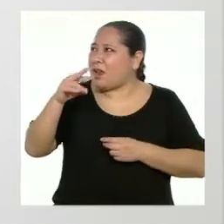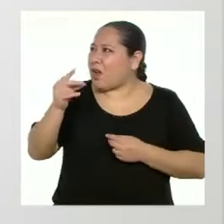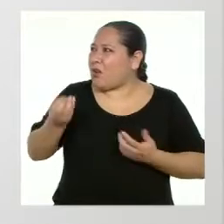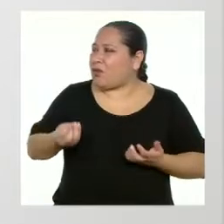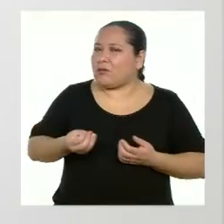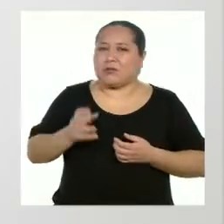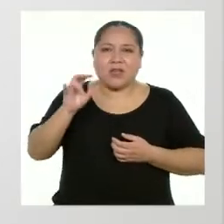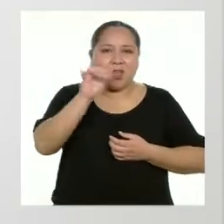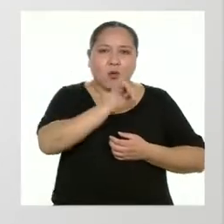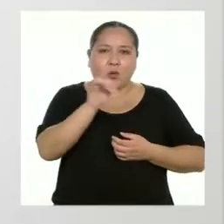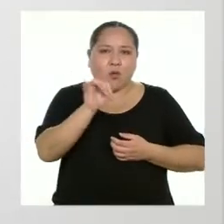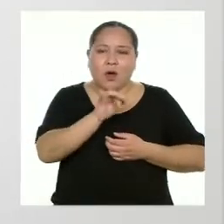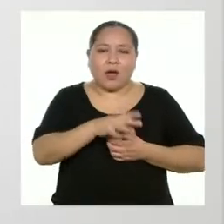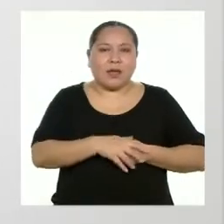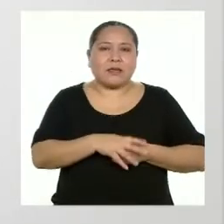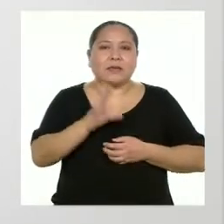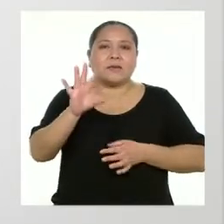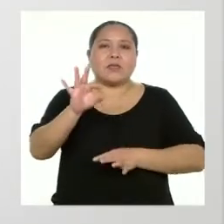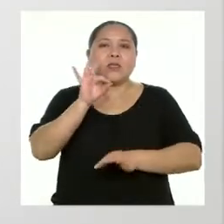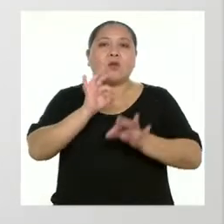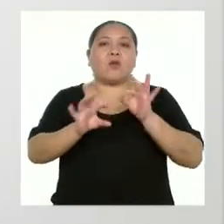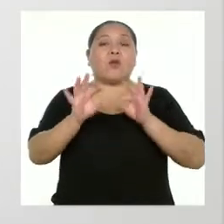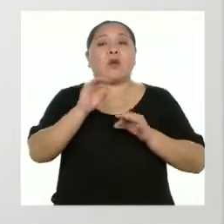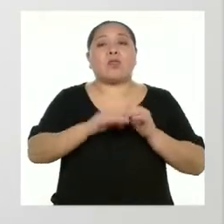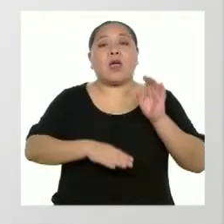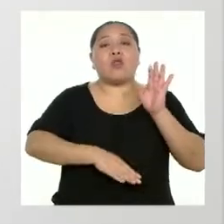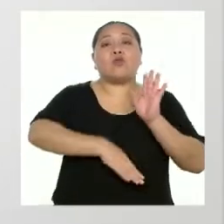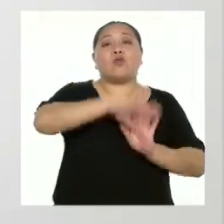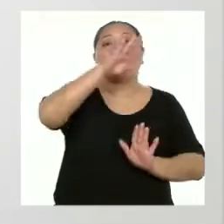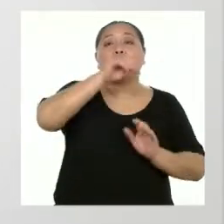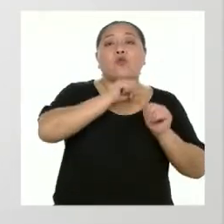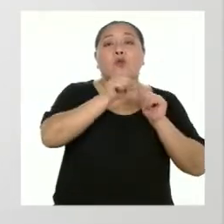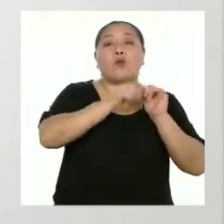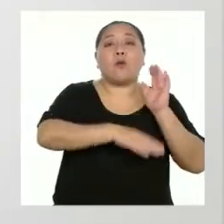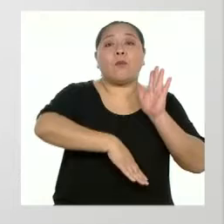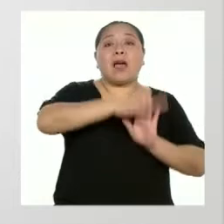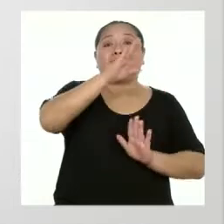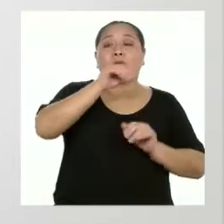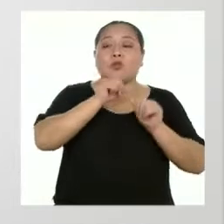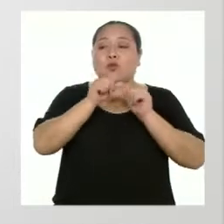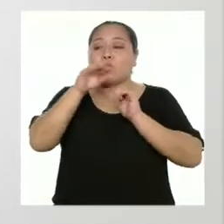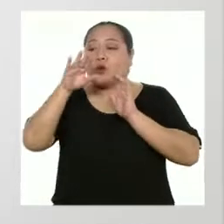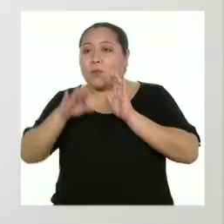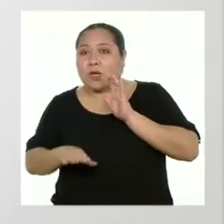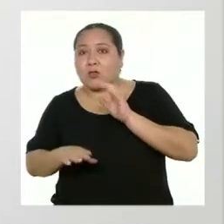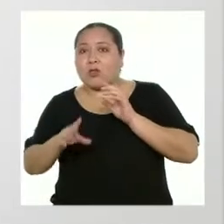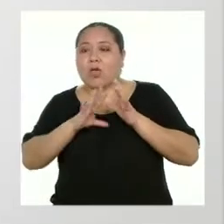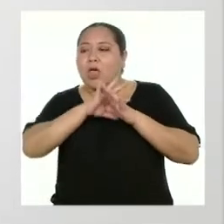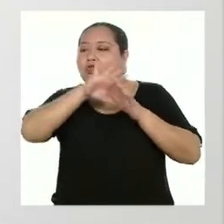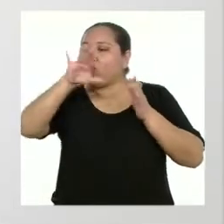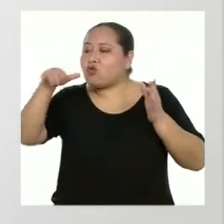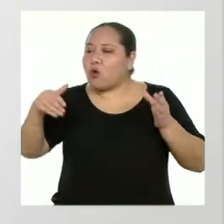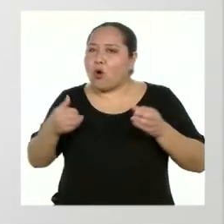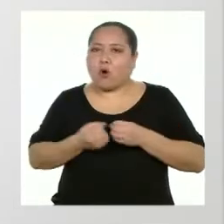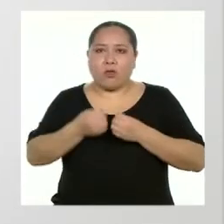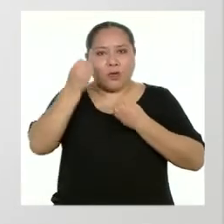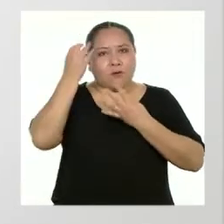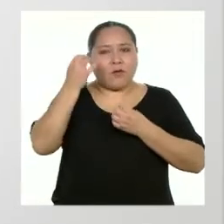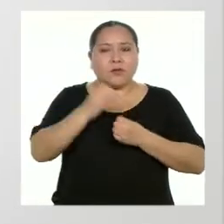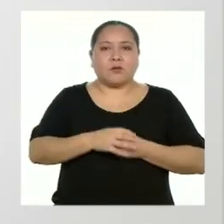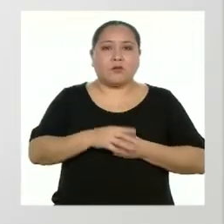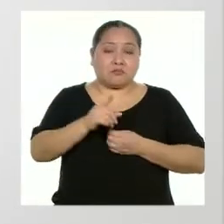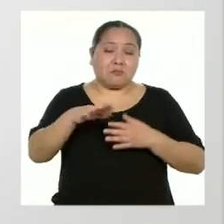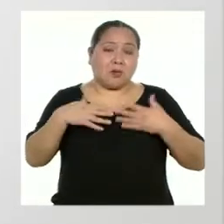lo determinamos tomando en cuenta el valor máximo y el valor mínimo de todo el conjunto de datos.